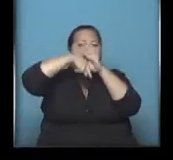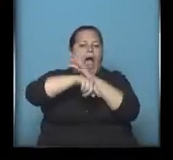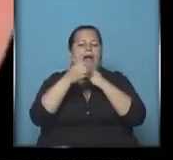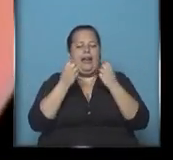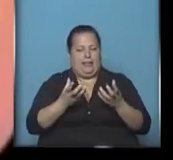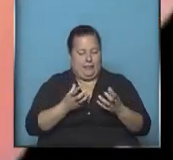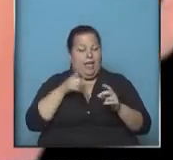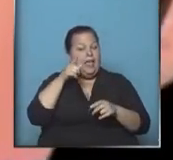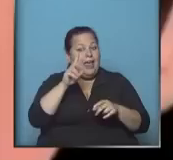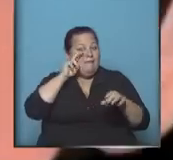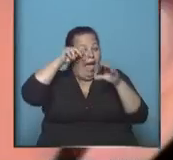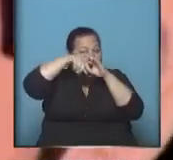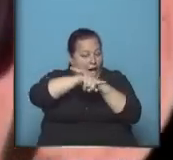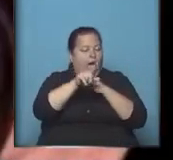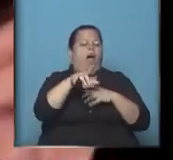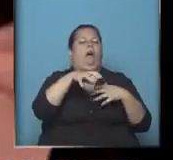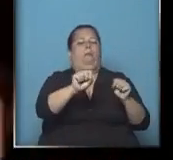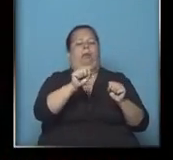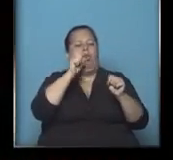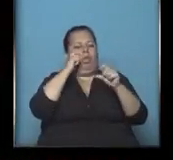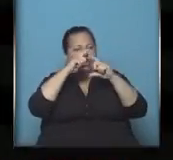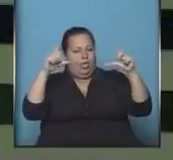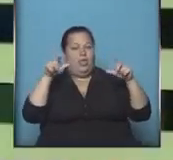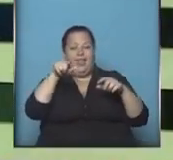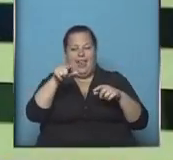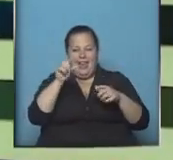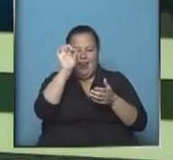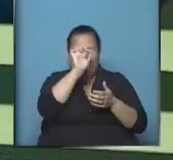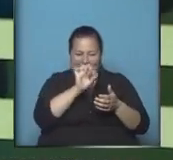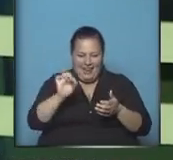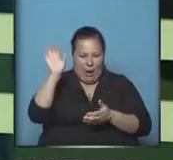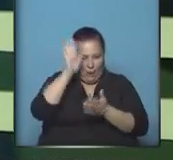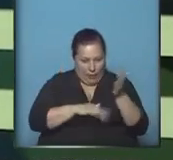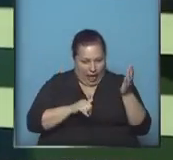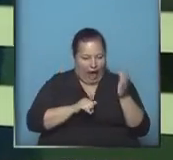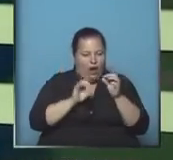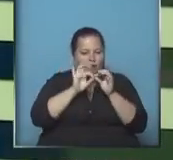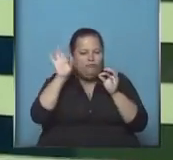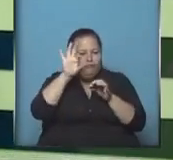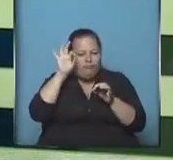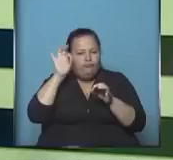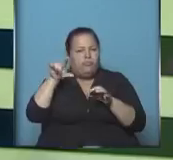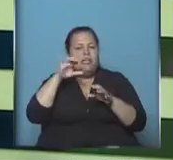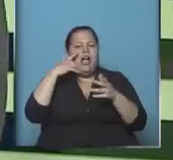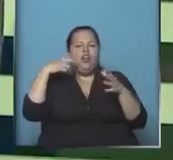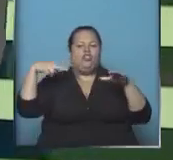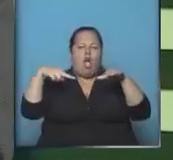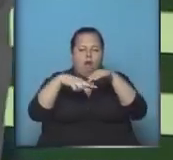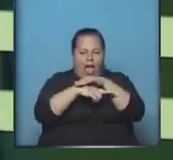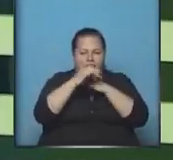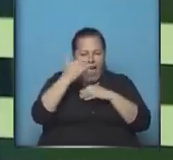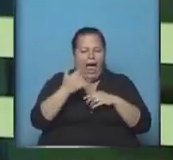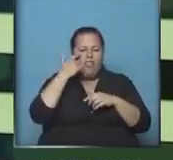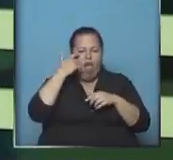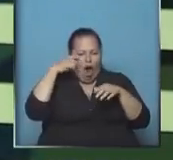retina y ahí mirando a la retina podemos encontrar imágenes este puntito de acá blanco que son exudados hay tomografías computadas